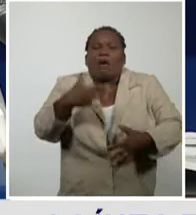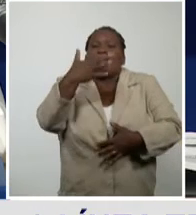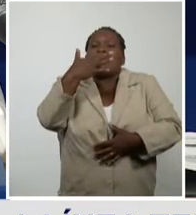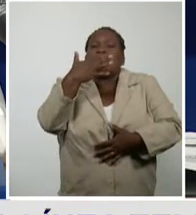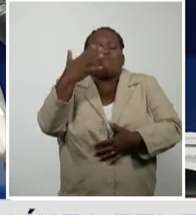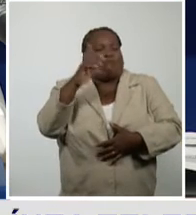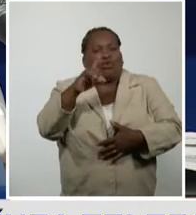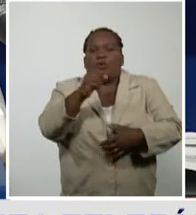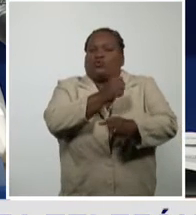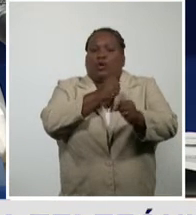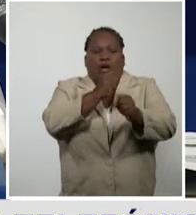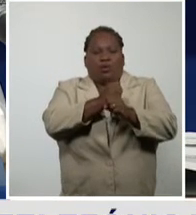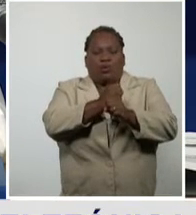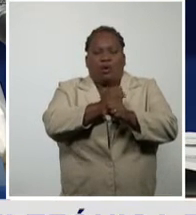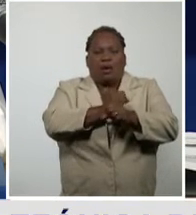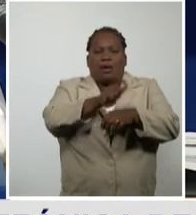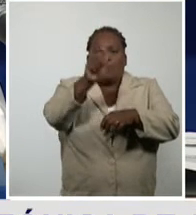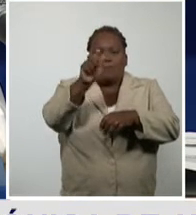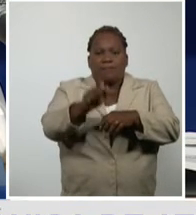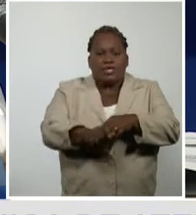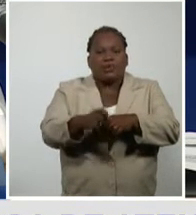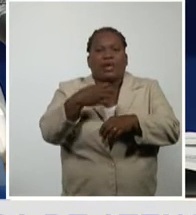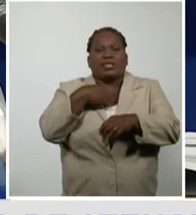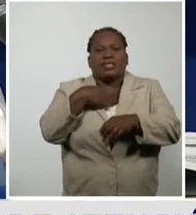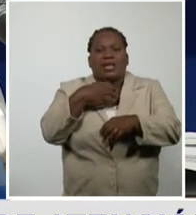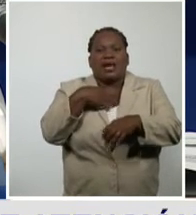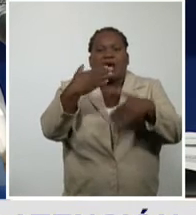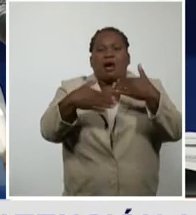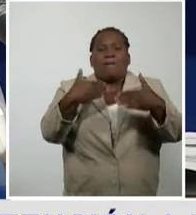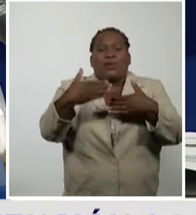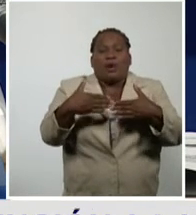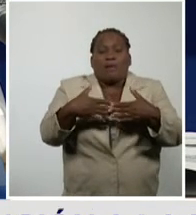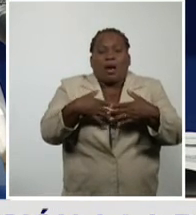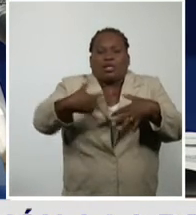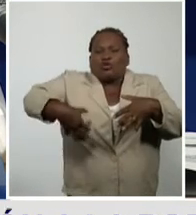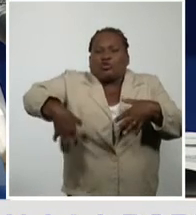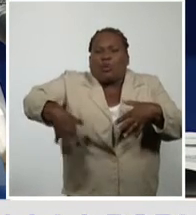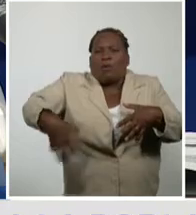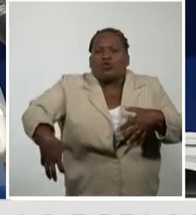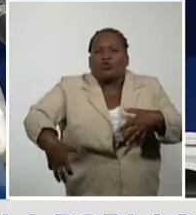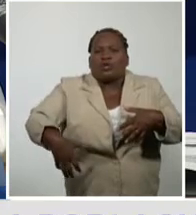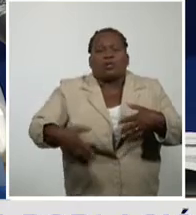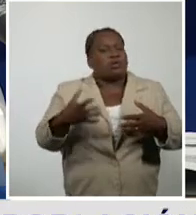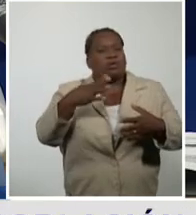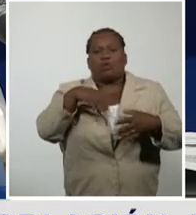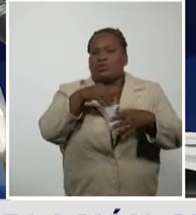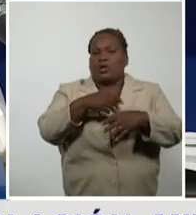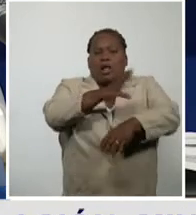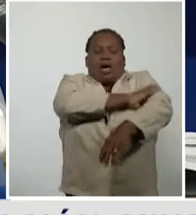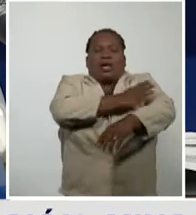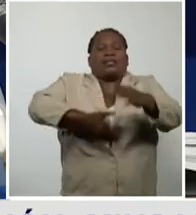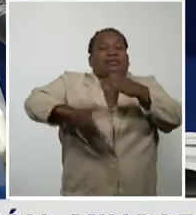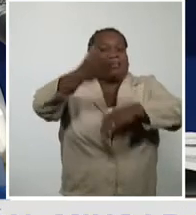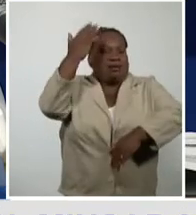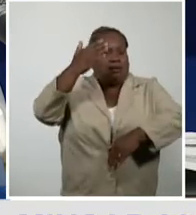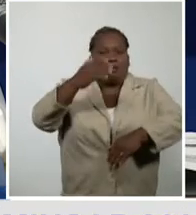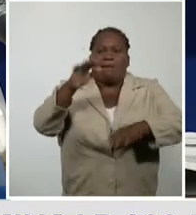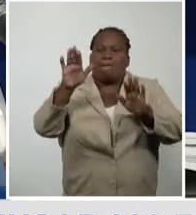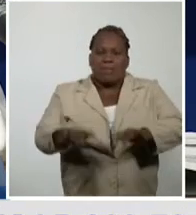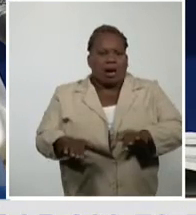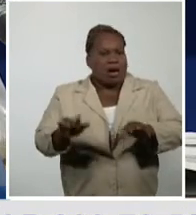ser. Una persona que tenga una trombosis venosa profunda, una presión arterial media baja,